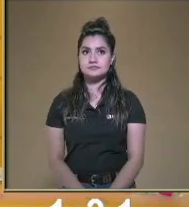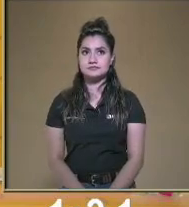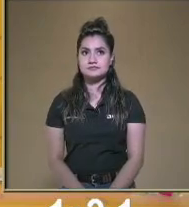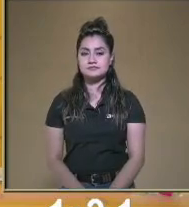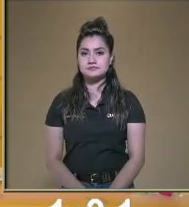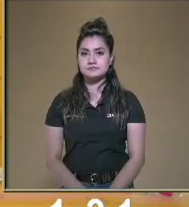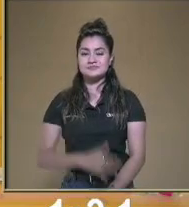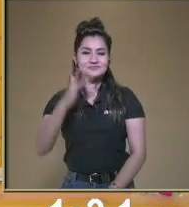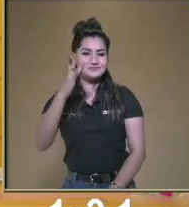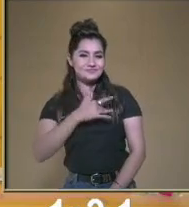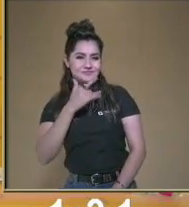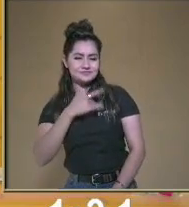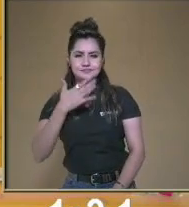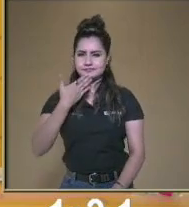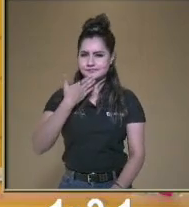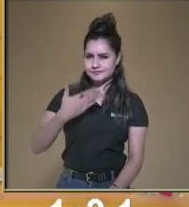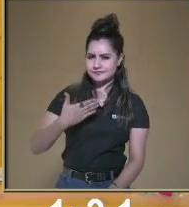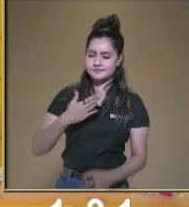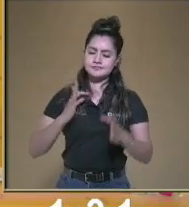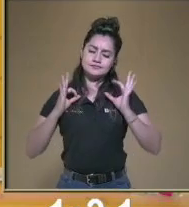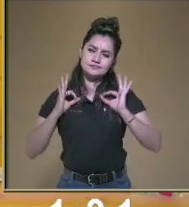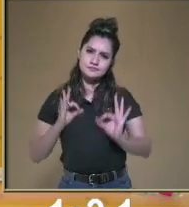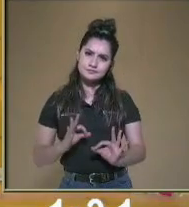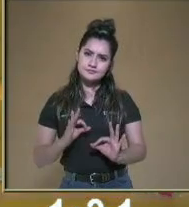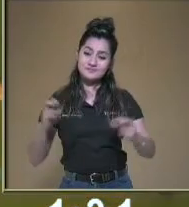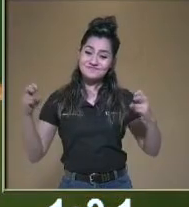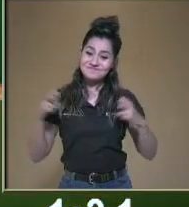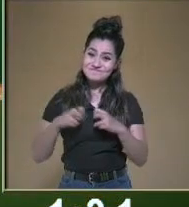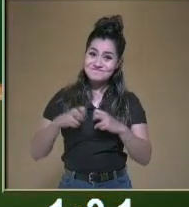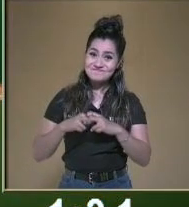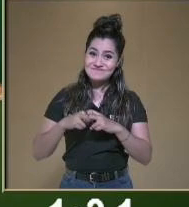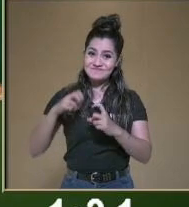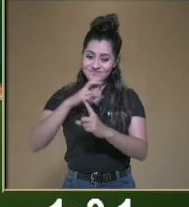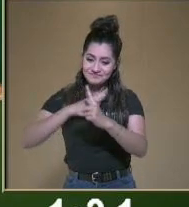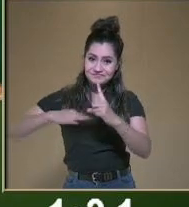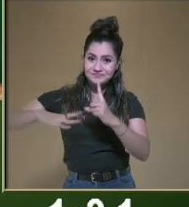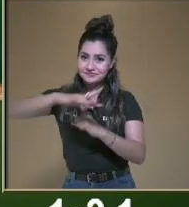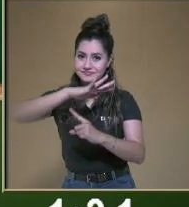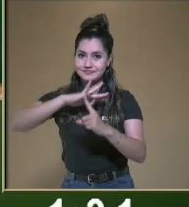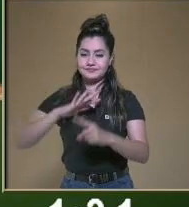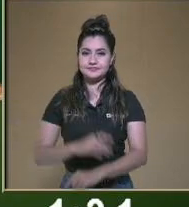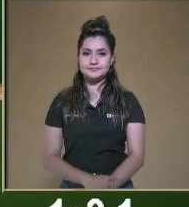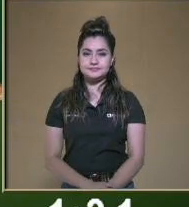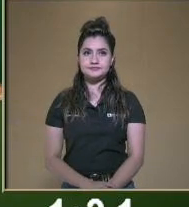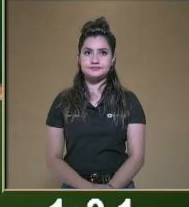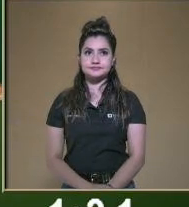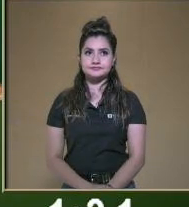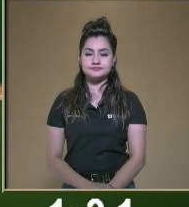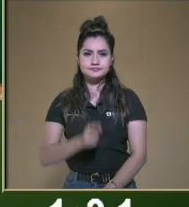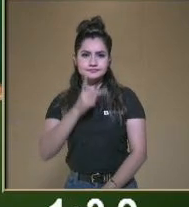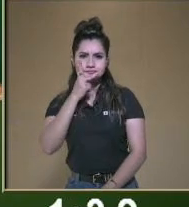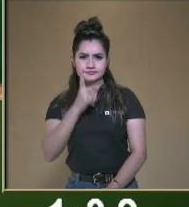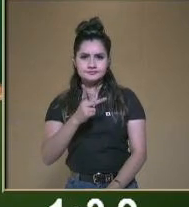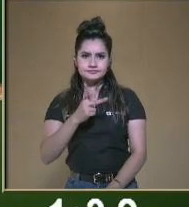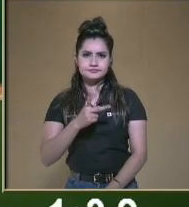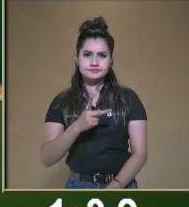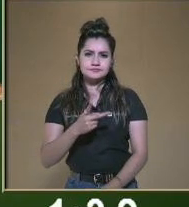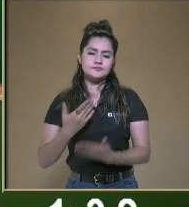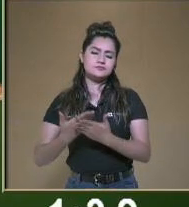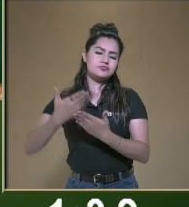se siente bien o mal en su entorno en donde vive. Y bueno, esta palabra se originó en